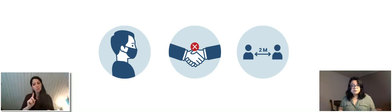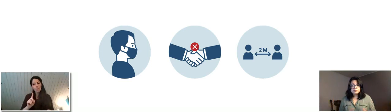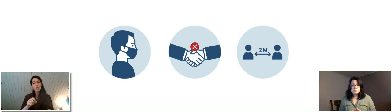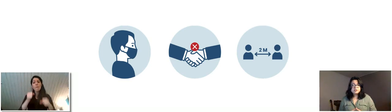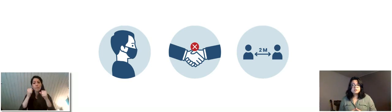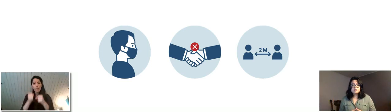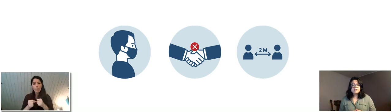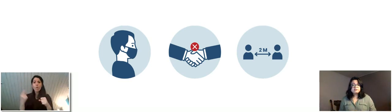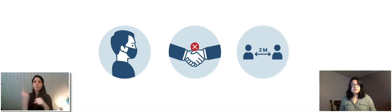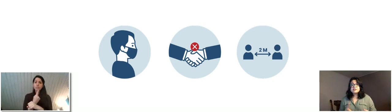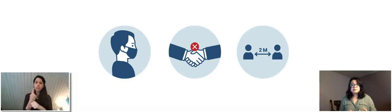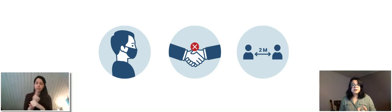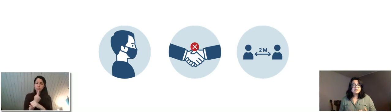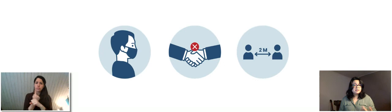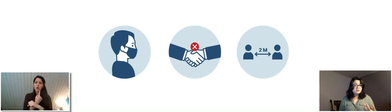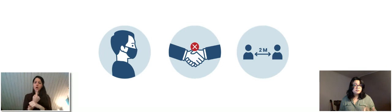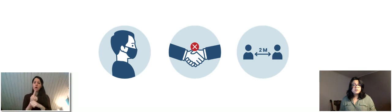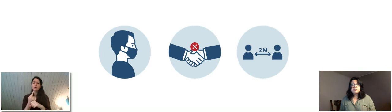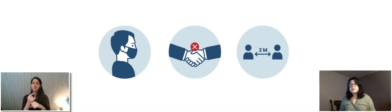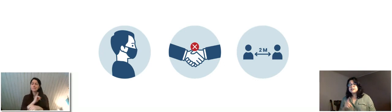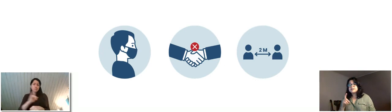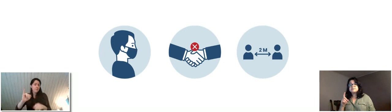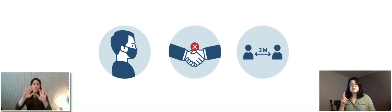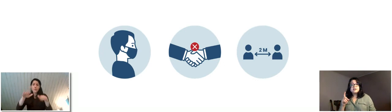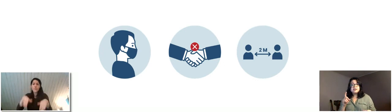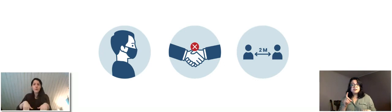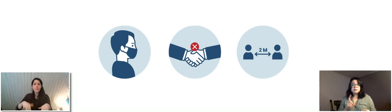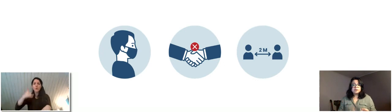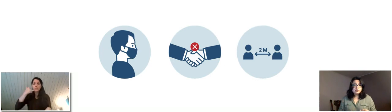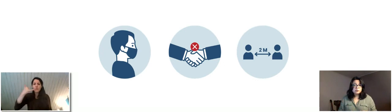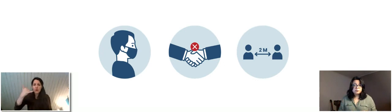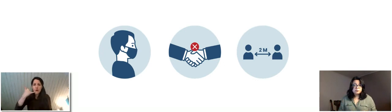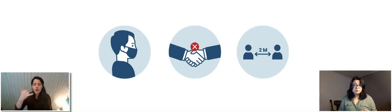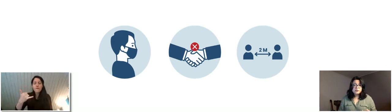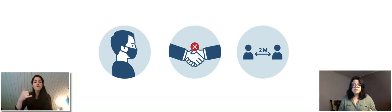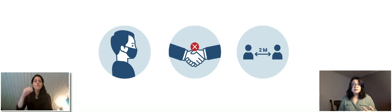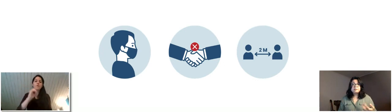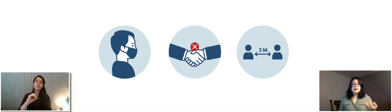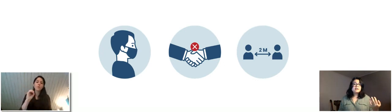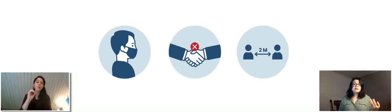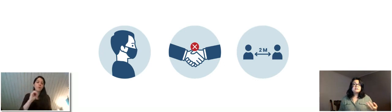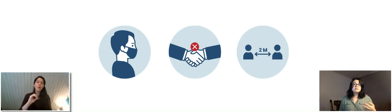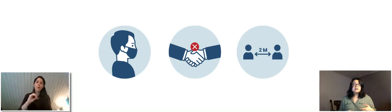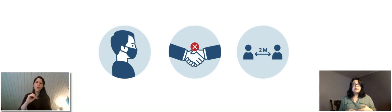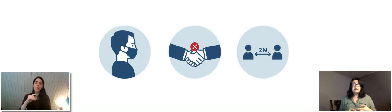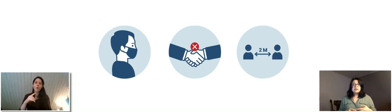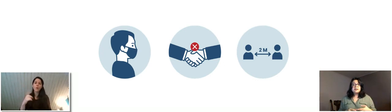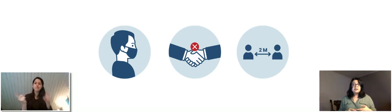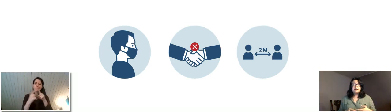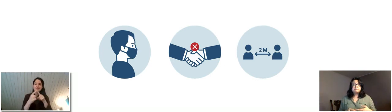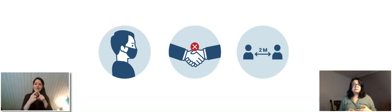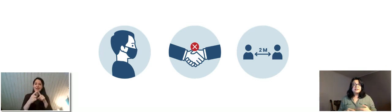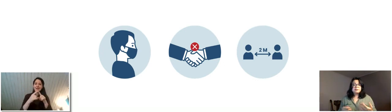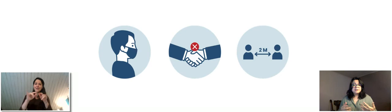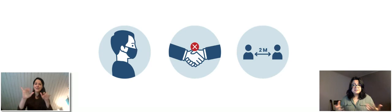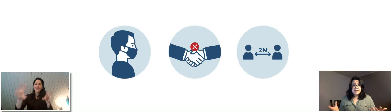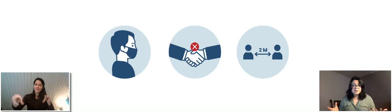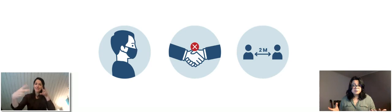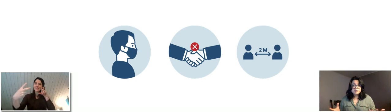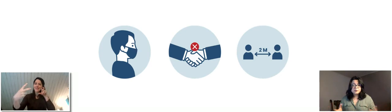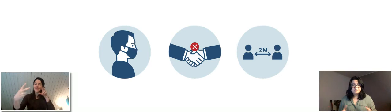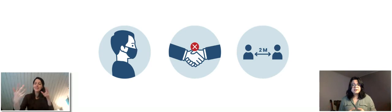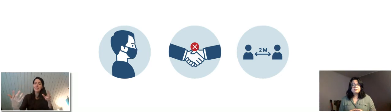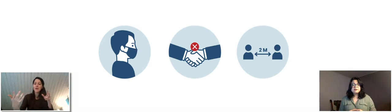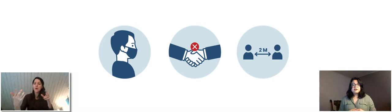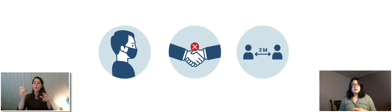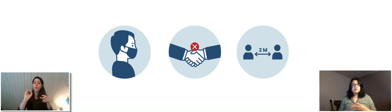medios que hemos tenido toda la vida, llamadas telefónicas, contacto por videollamadas, mandar